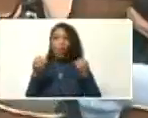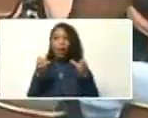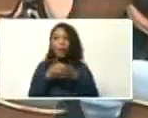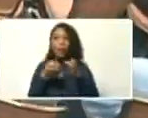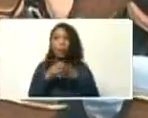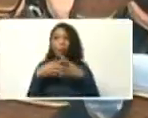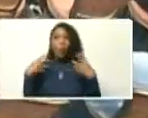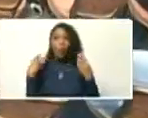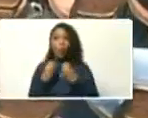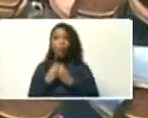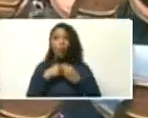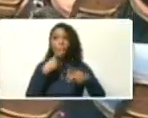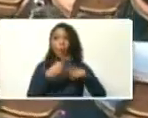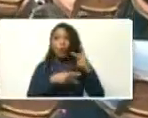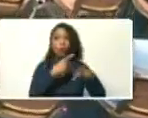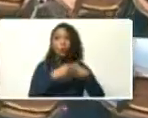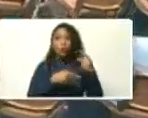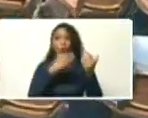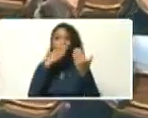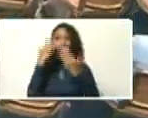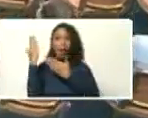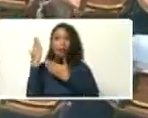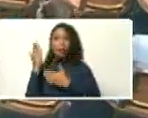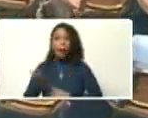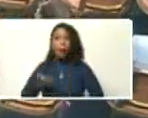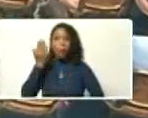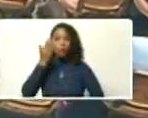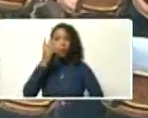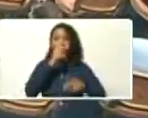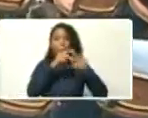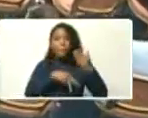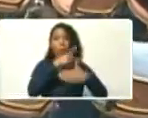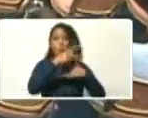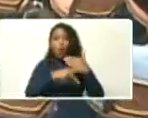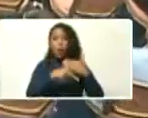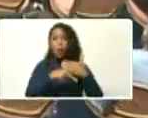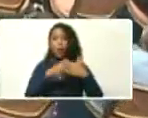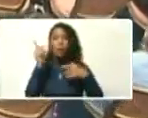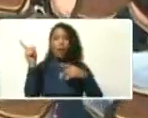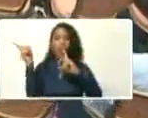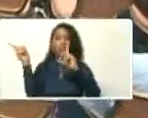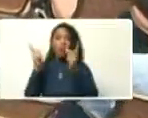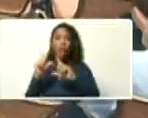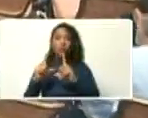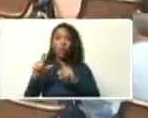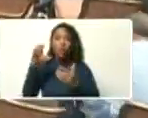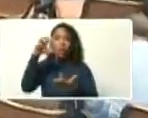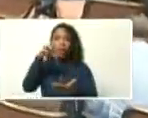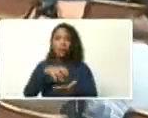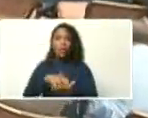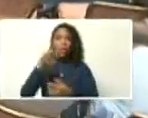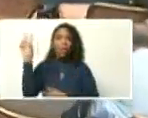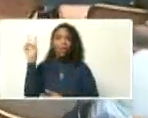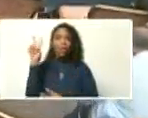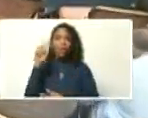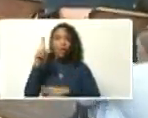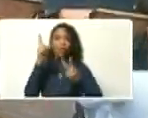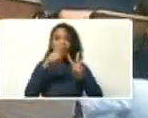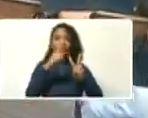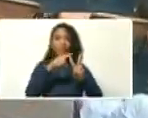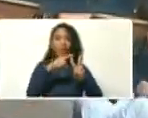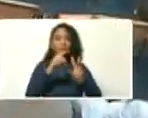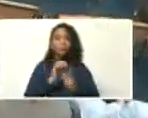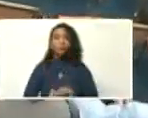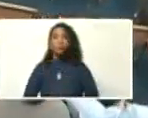equipo de producción de este importante programa de la televisora del Estado, Venezolana de